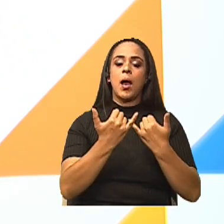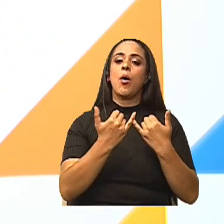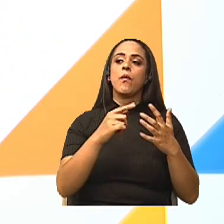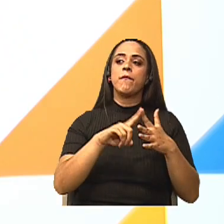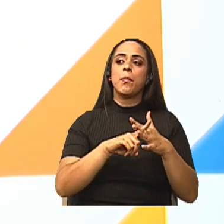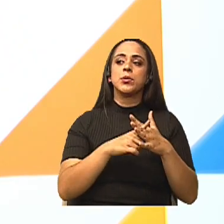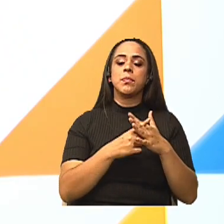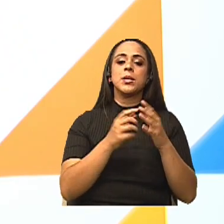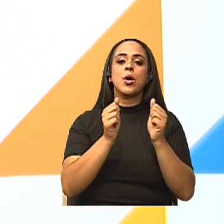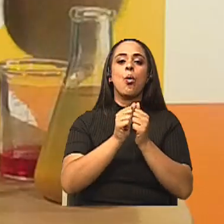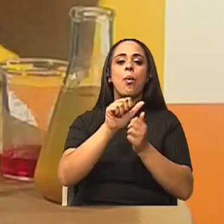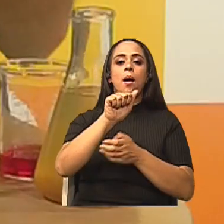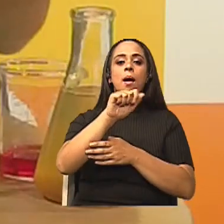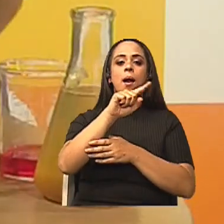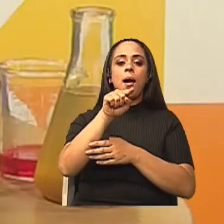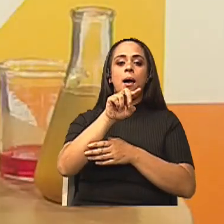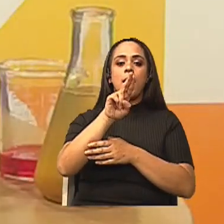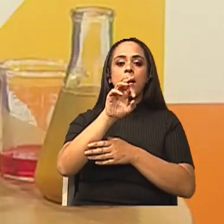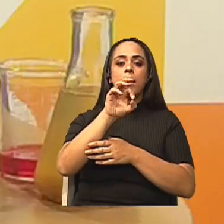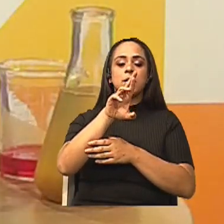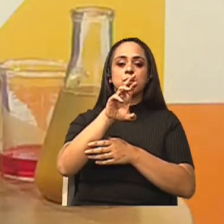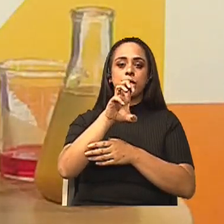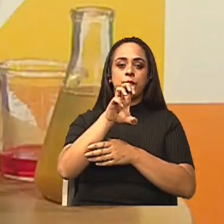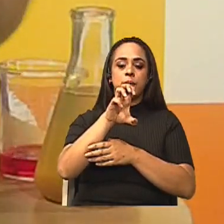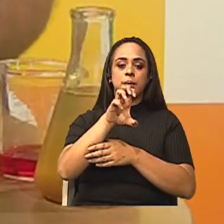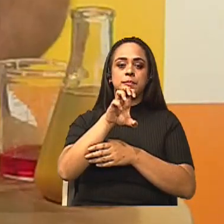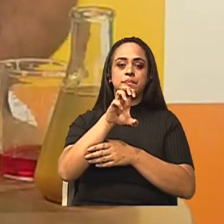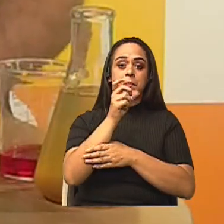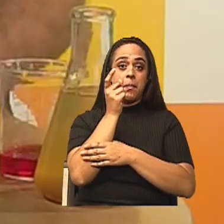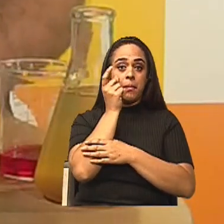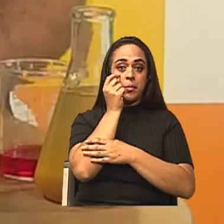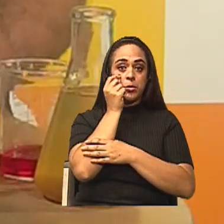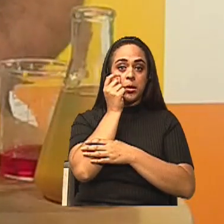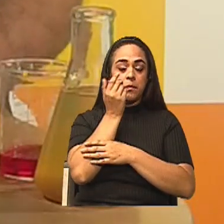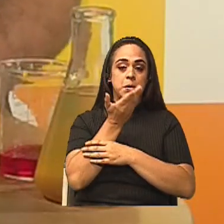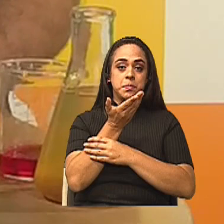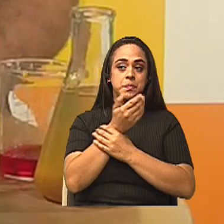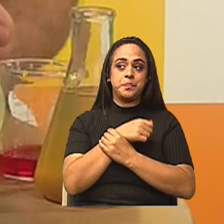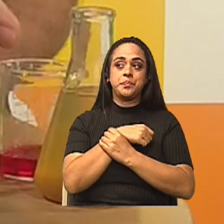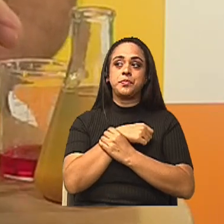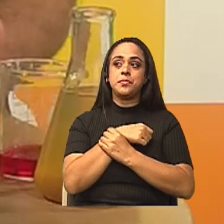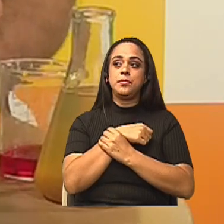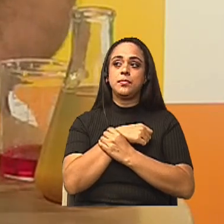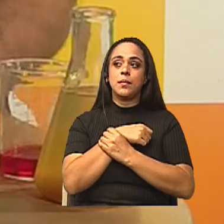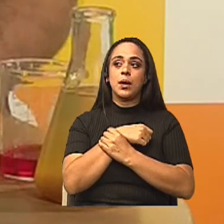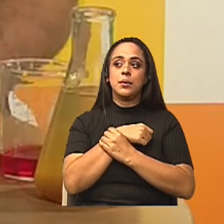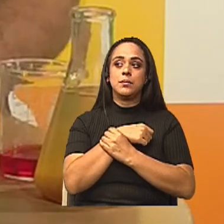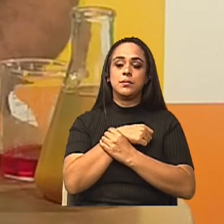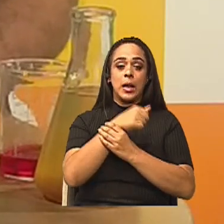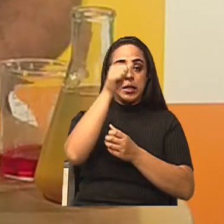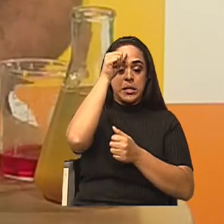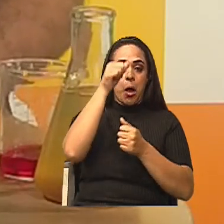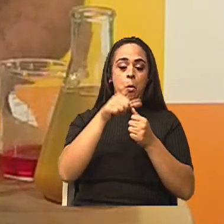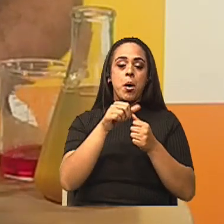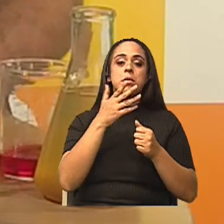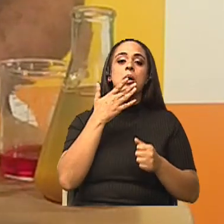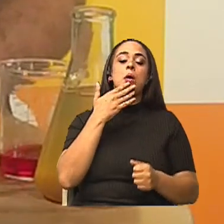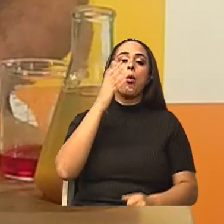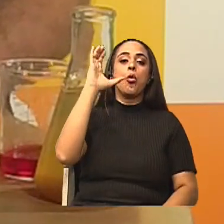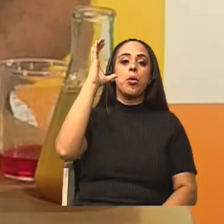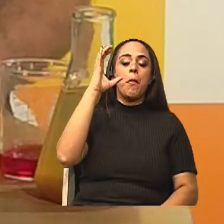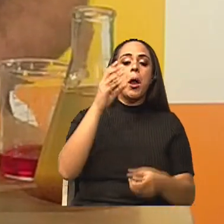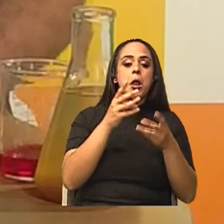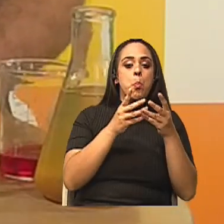con el azufre. Ok, vamos a ver. Acá está, ¿se acuerdan? Es amarillo, es